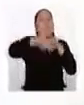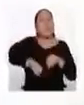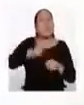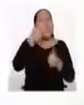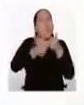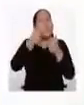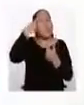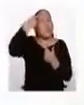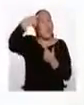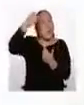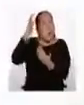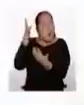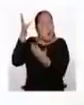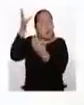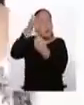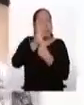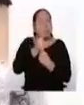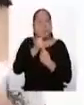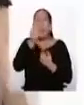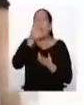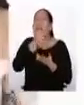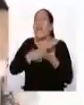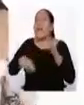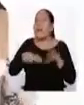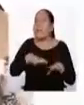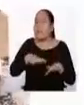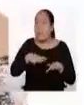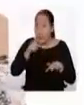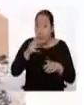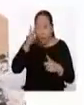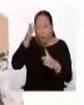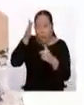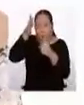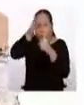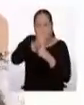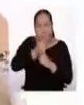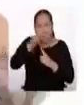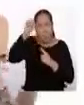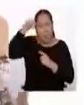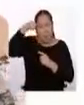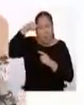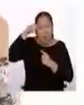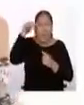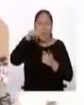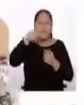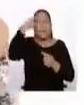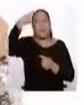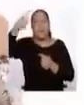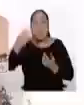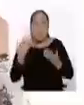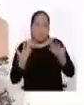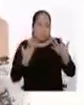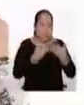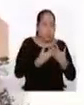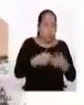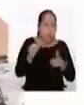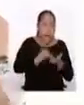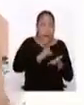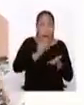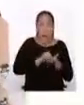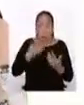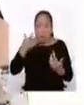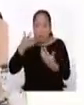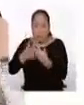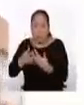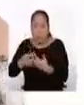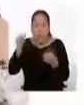sueño y qué podrías hacer para lograrlo. Recuerda que este sueño puede estar relacionado a las artes, a las ciencias, a tu desarrollo personal,